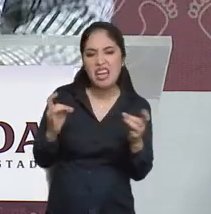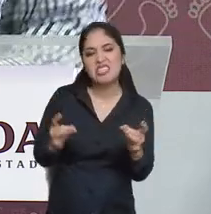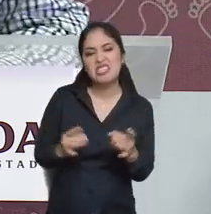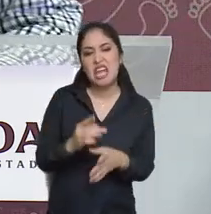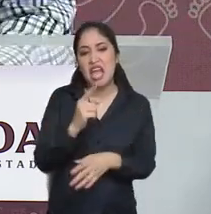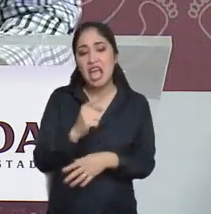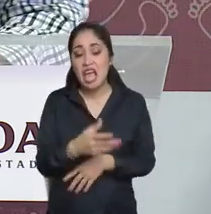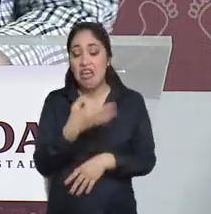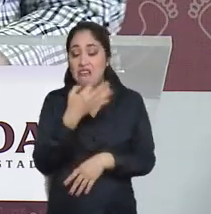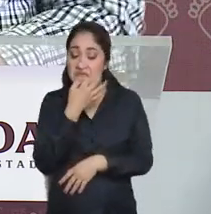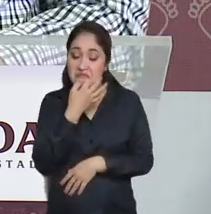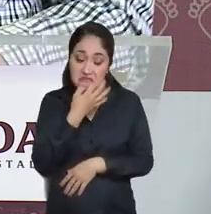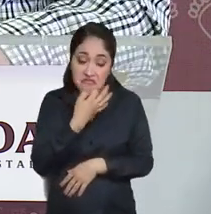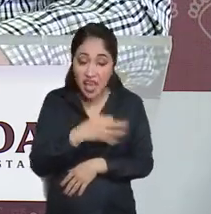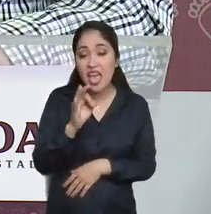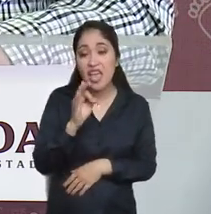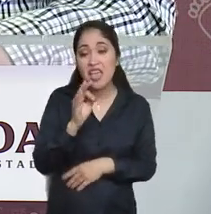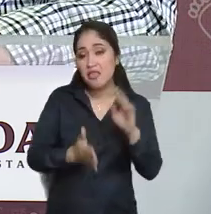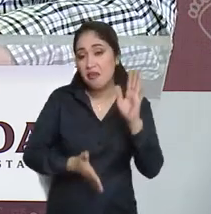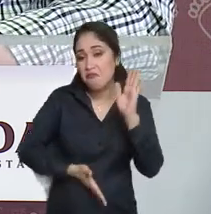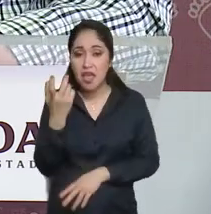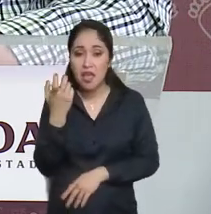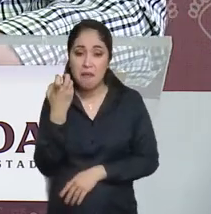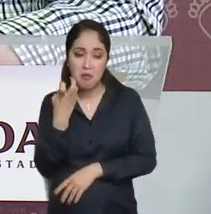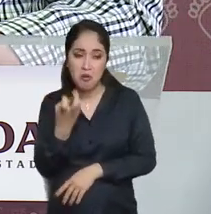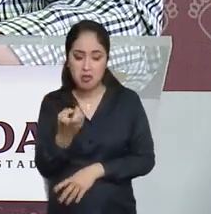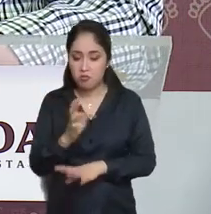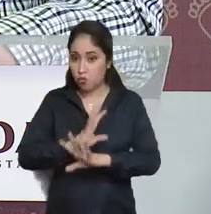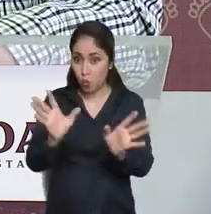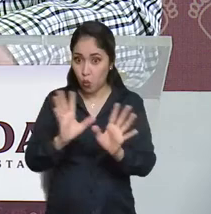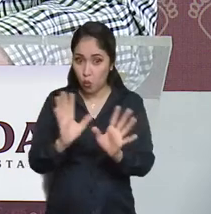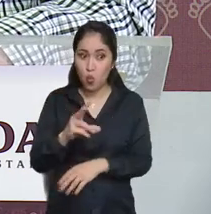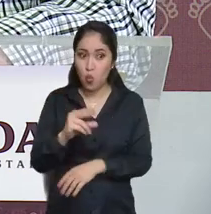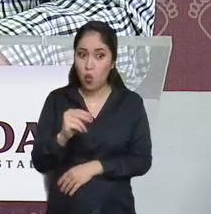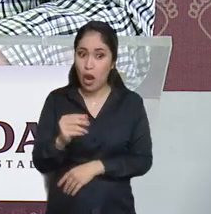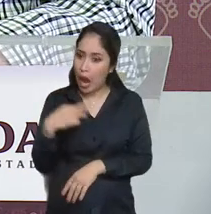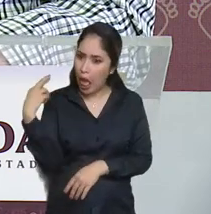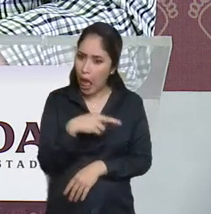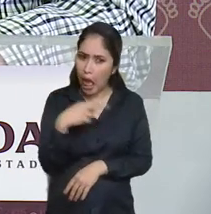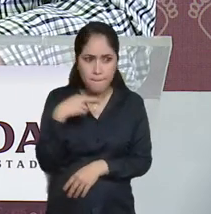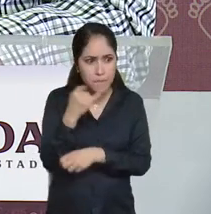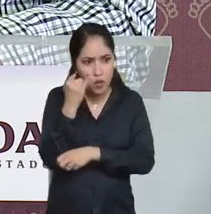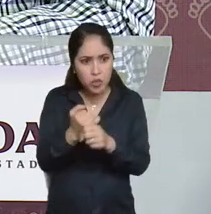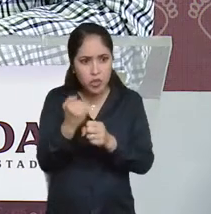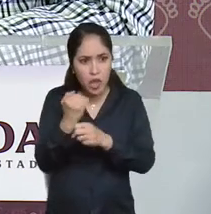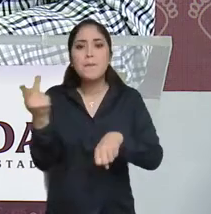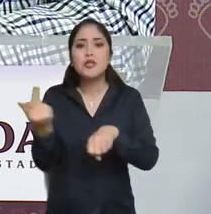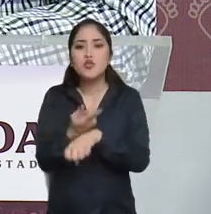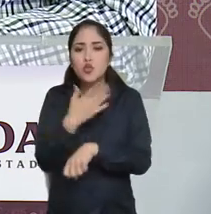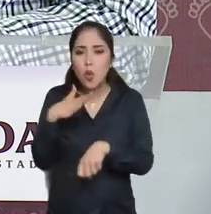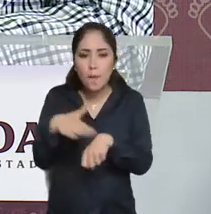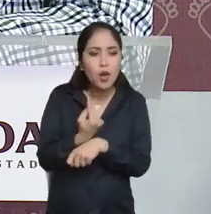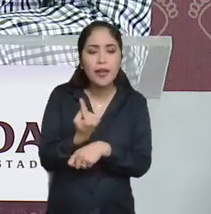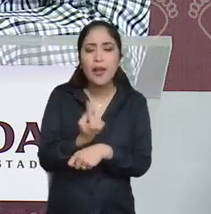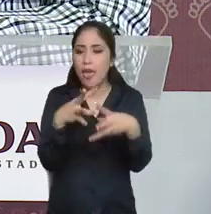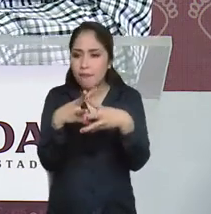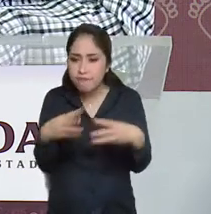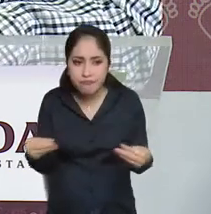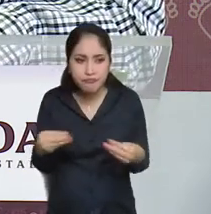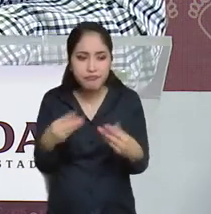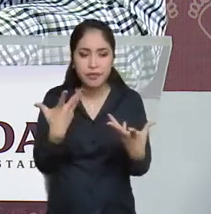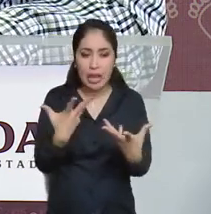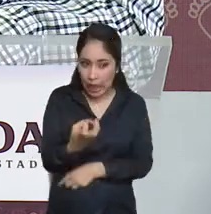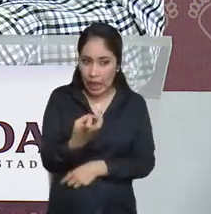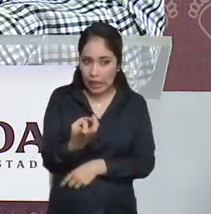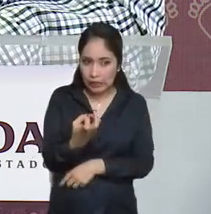No, hay que empezar a hacer la investigación. Entonces no tenemos